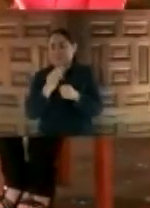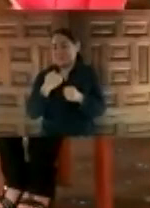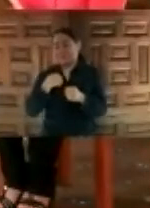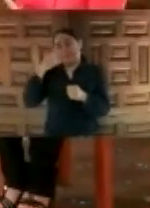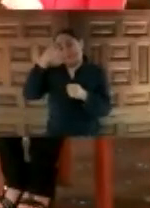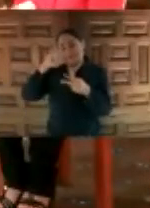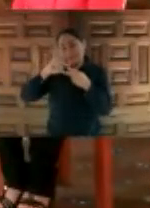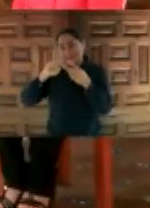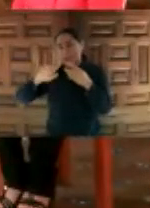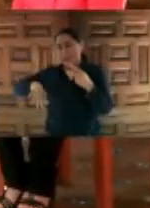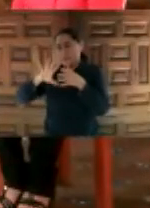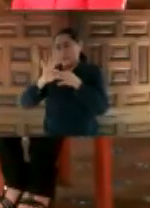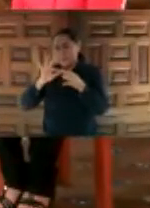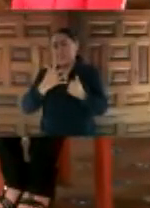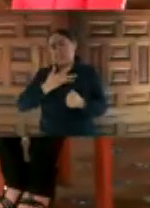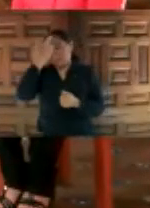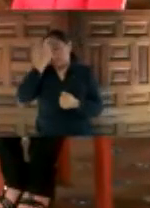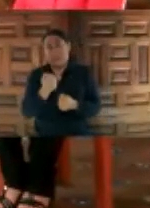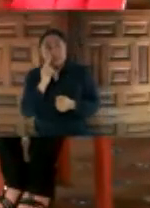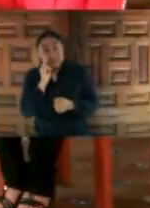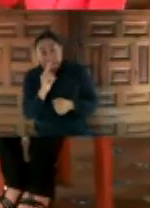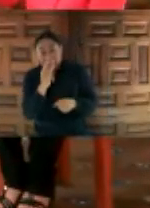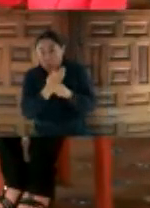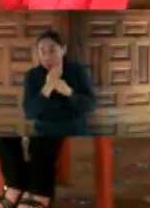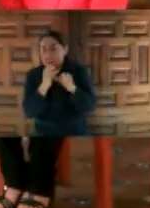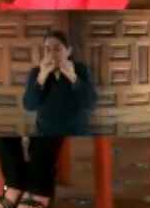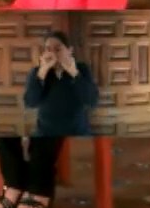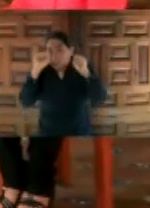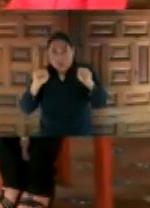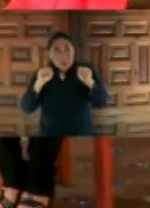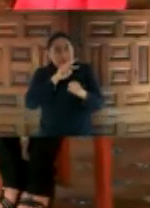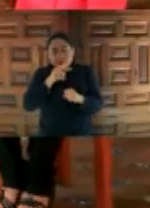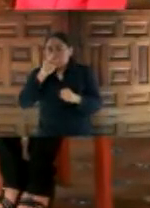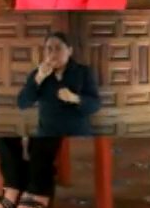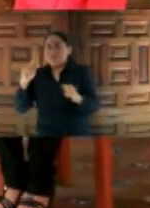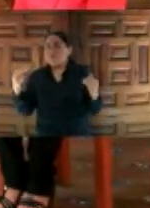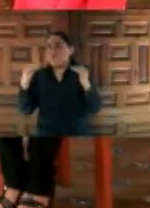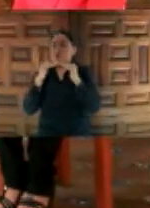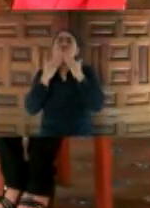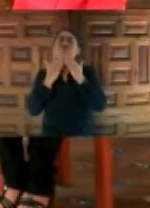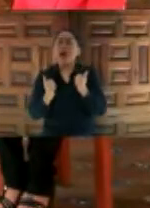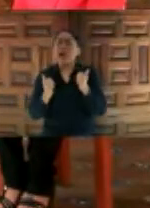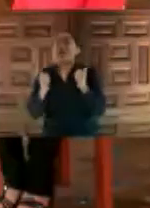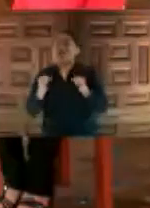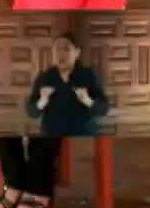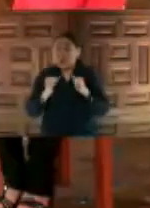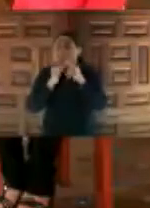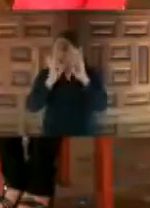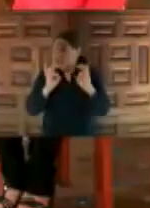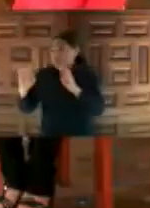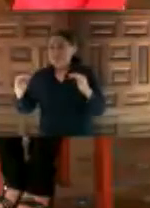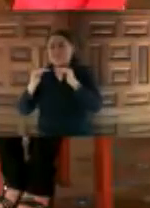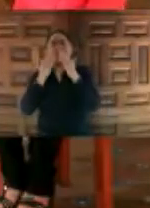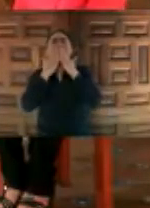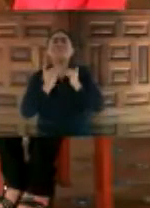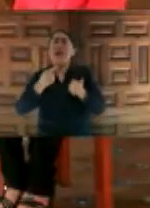y definitivamente sí, nuestro sistema está plagado de hoy de desigualdades, meritocracias y brechas institucionales que se reflejan